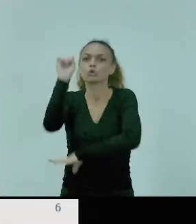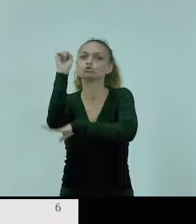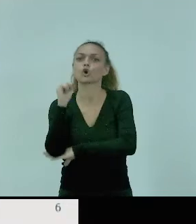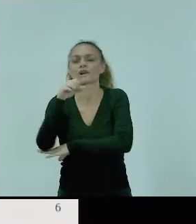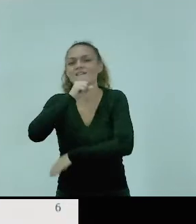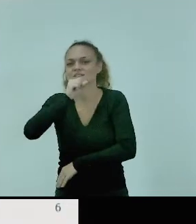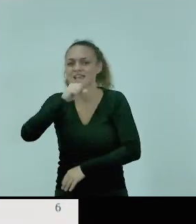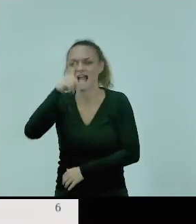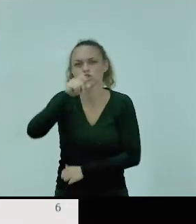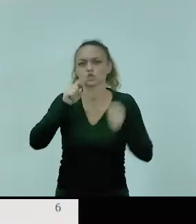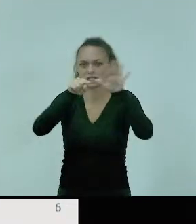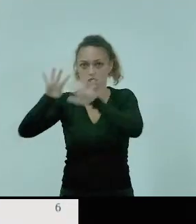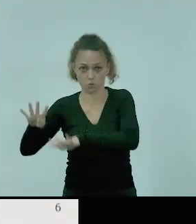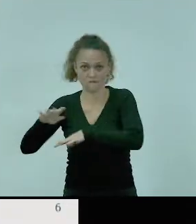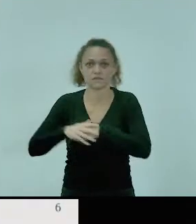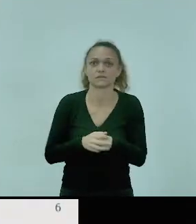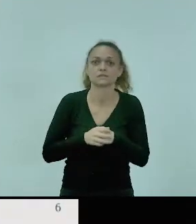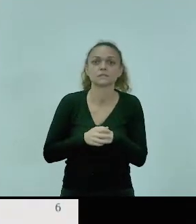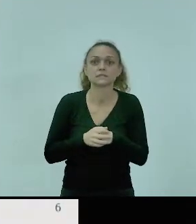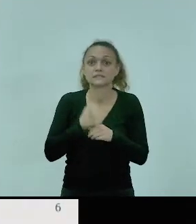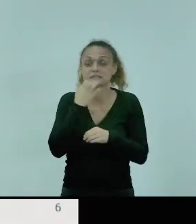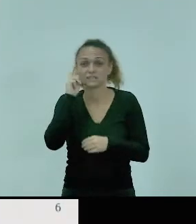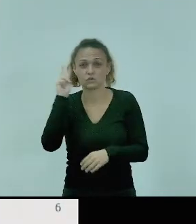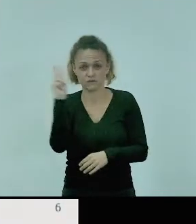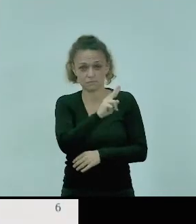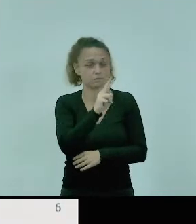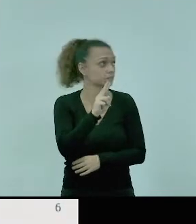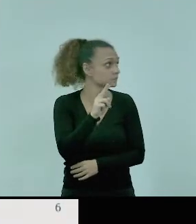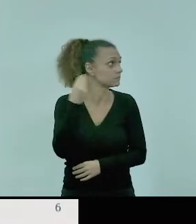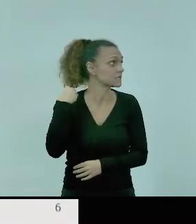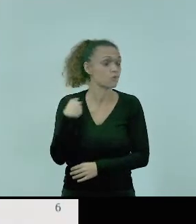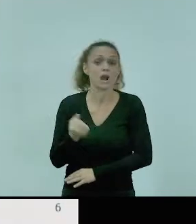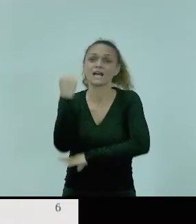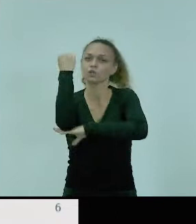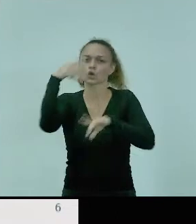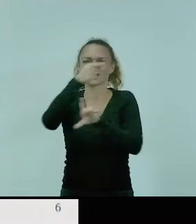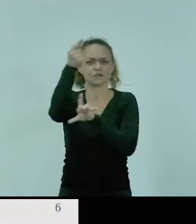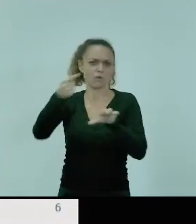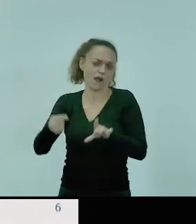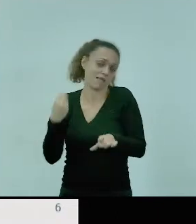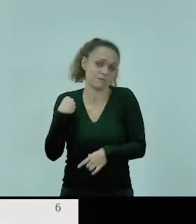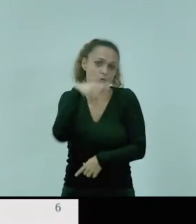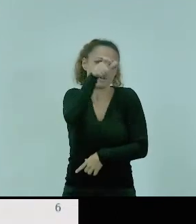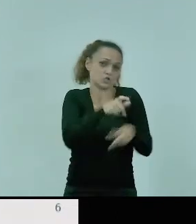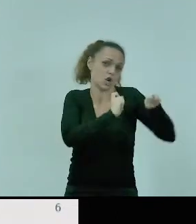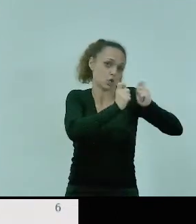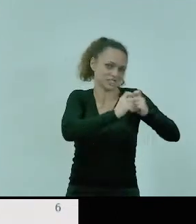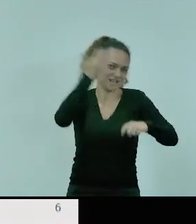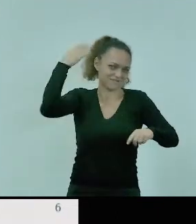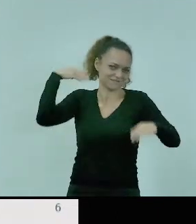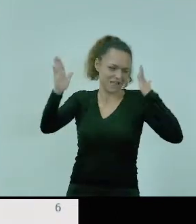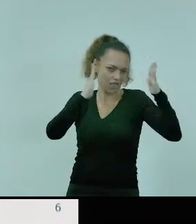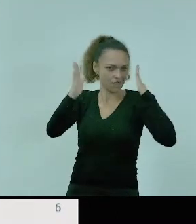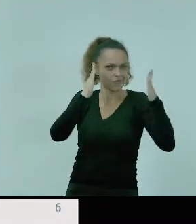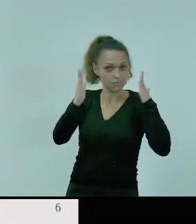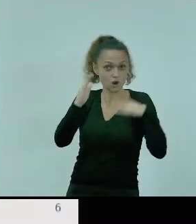1829. Si se dan cuenta, la torre que está dibujada por el cronista de la época presenta el mismo tipo de